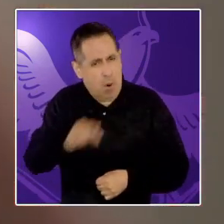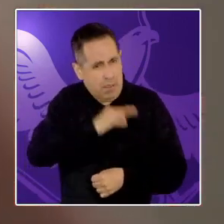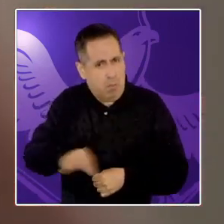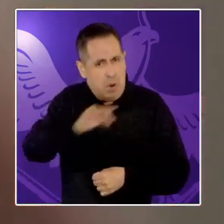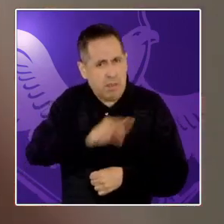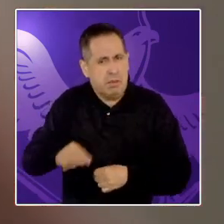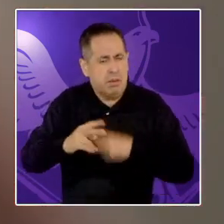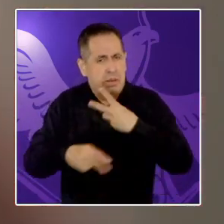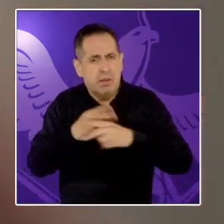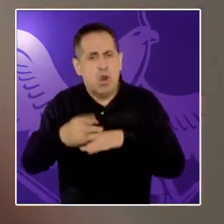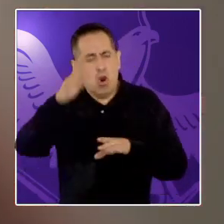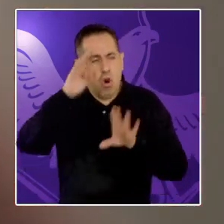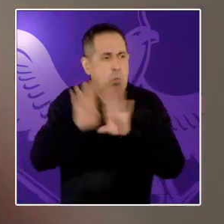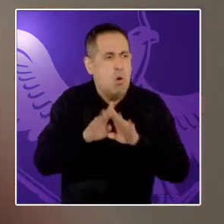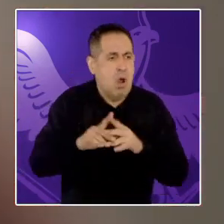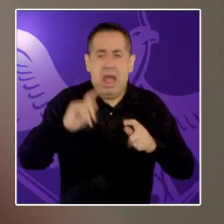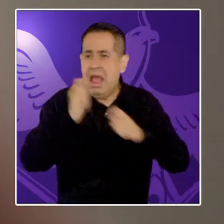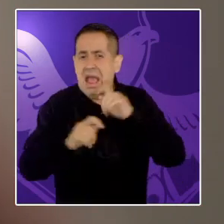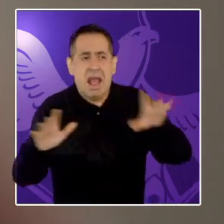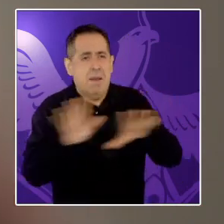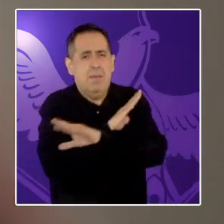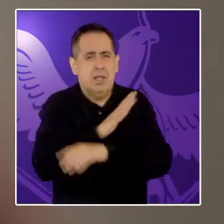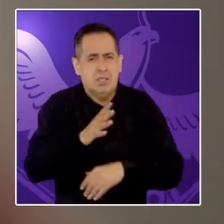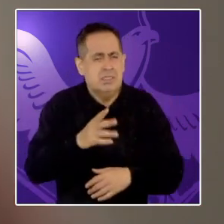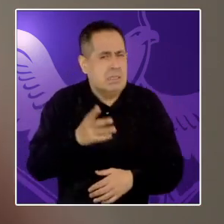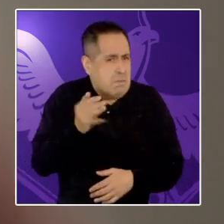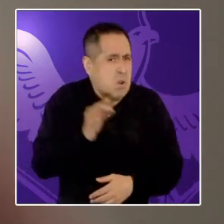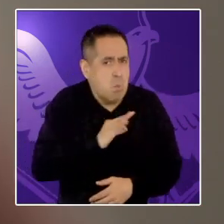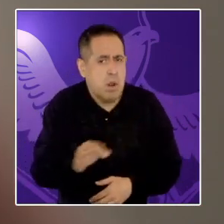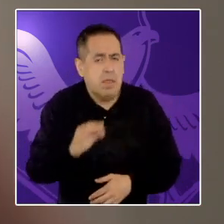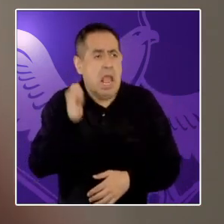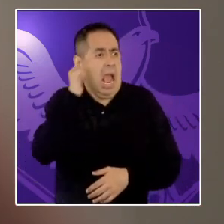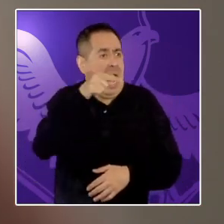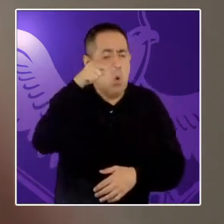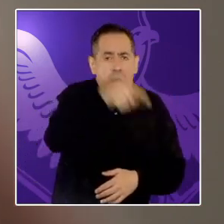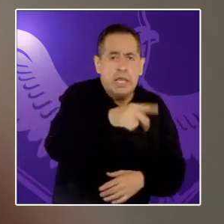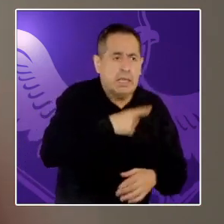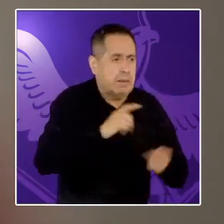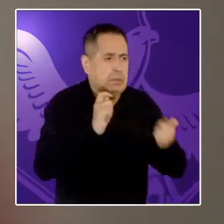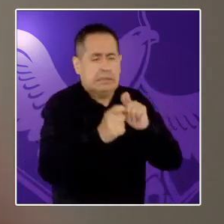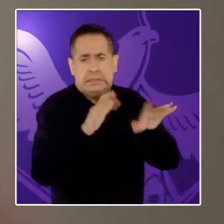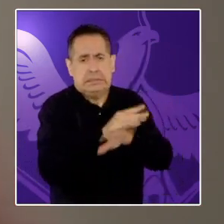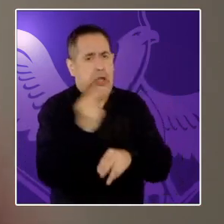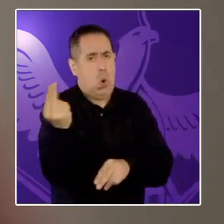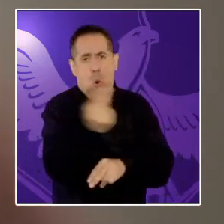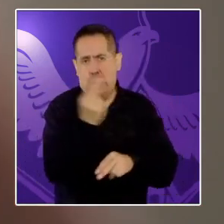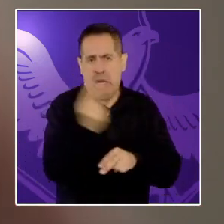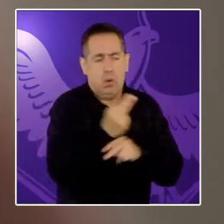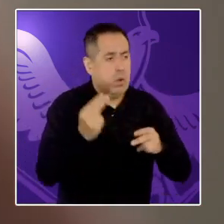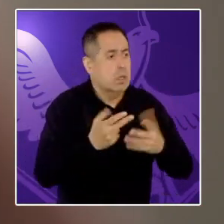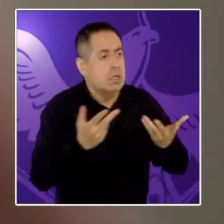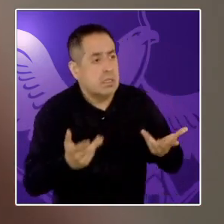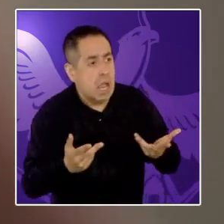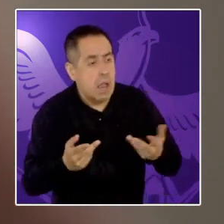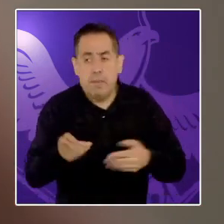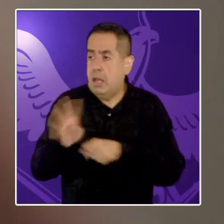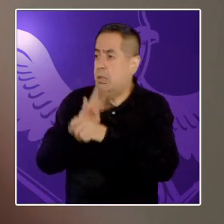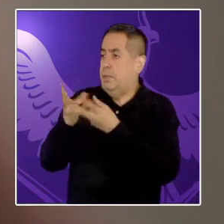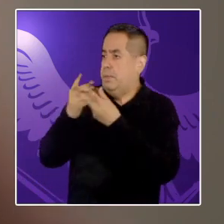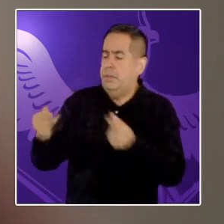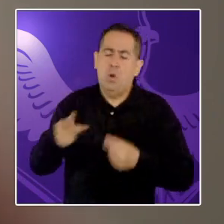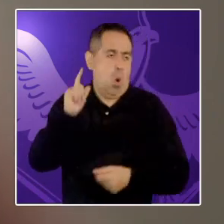lengua a lo imposible, podríamos pensar el encierro no como algo inalterable e intocado, sino como un espacio que hay que